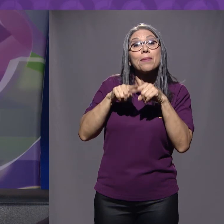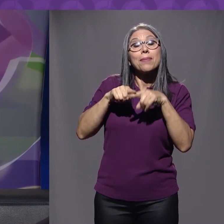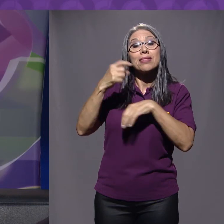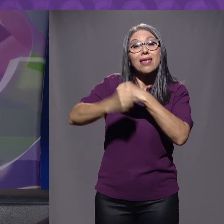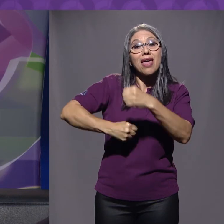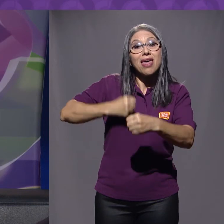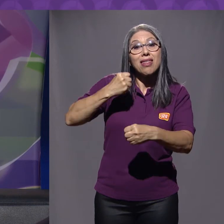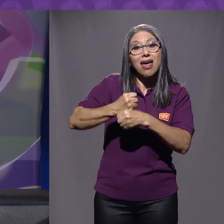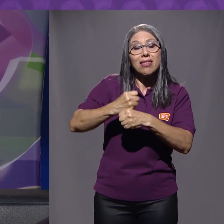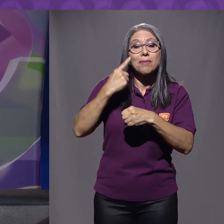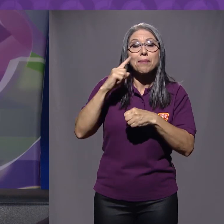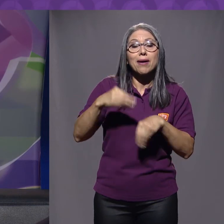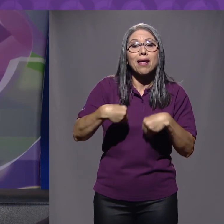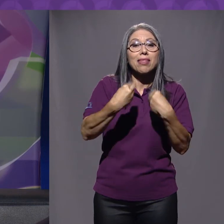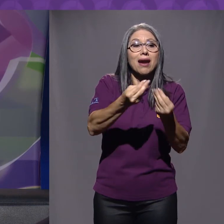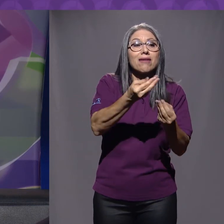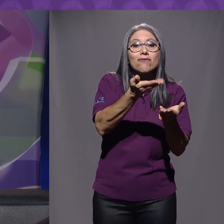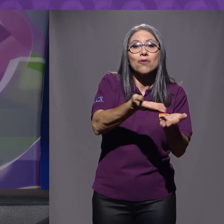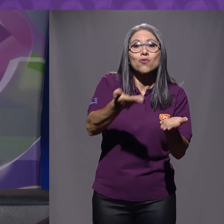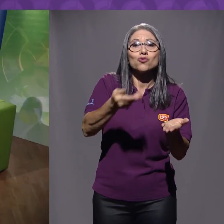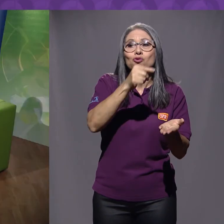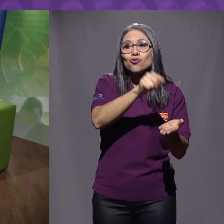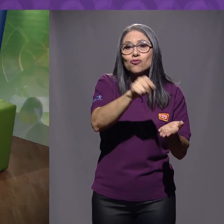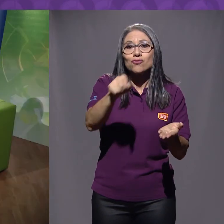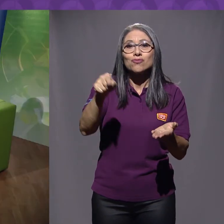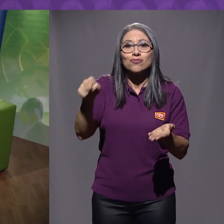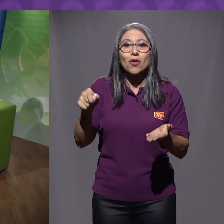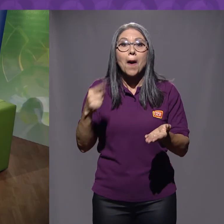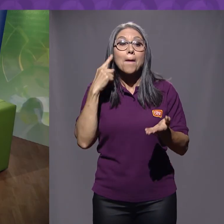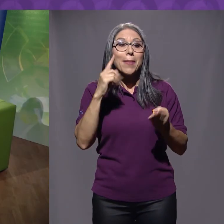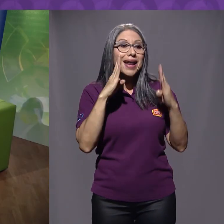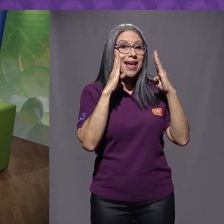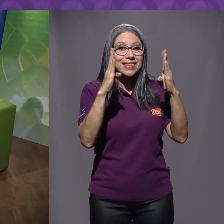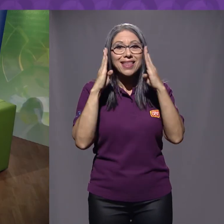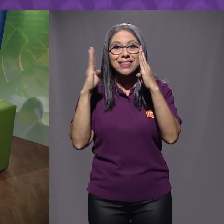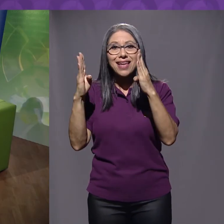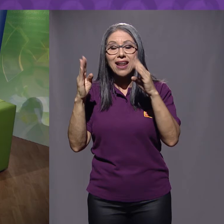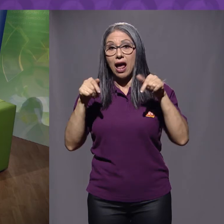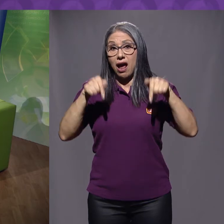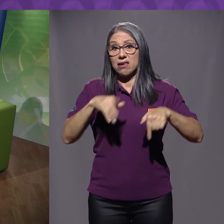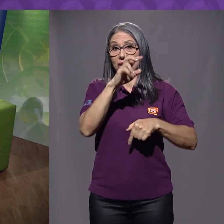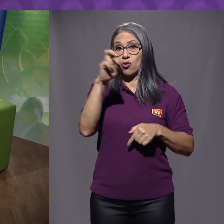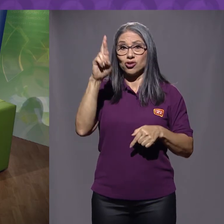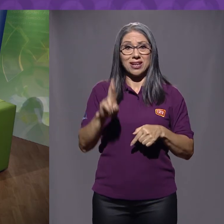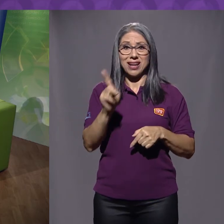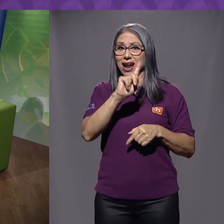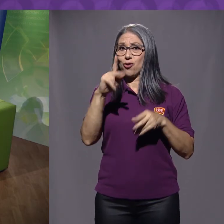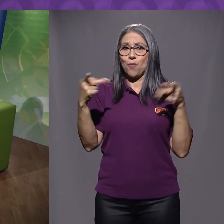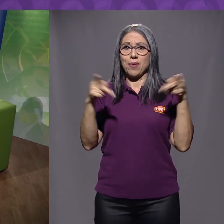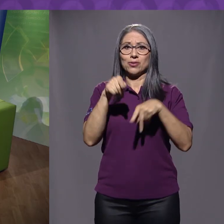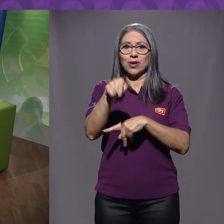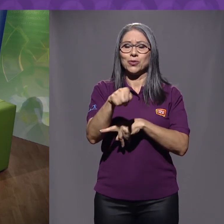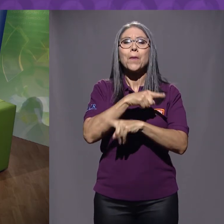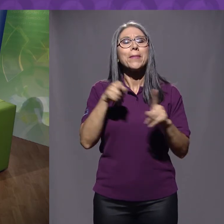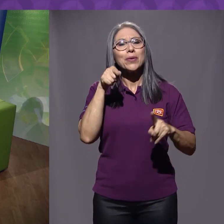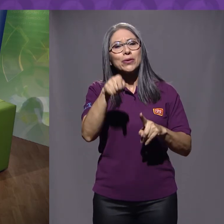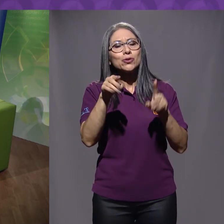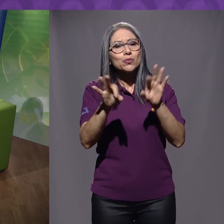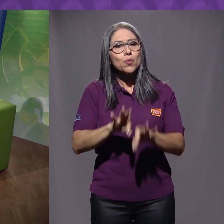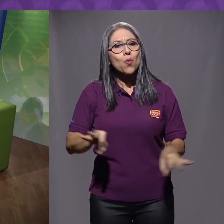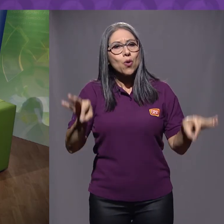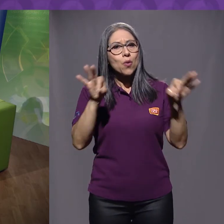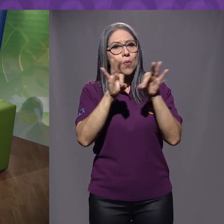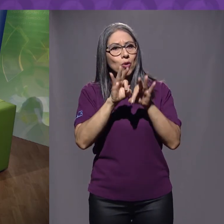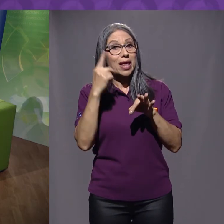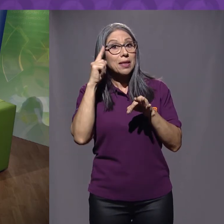recursos cuando eran escasos en la atención de la salud. En Costa Rica no llegamos a ese punto, pero creo que es importante tenerlo en cuenta para la construcción de esta